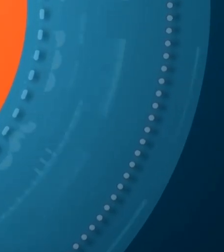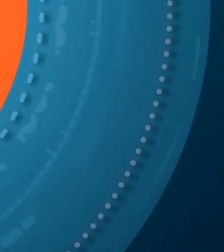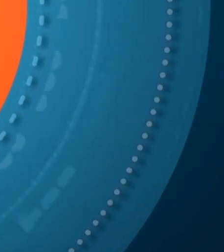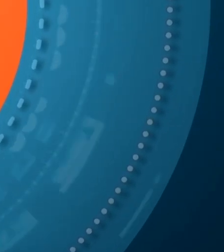Gracias.